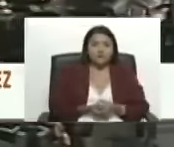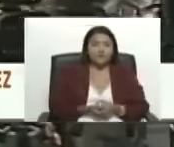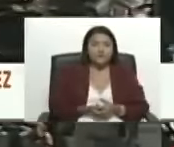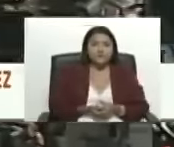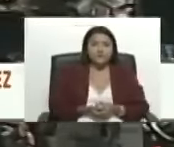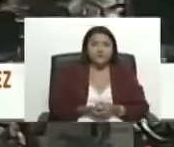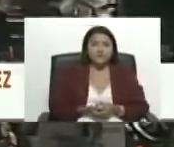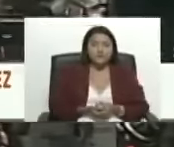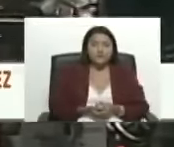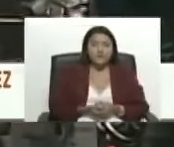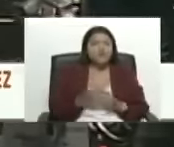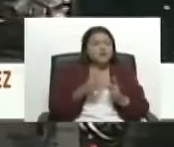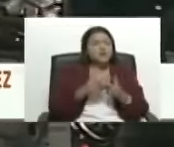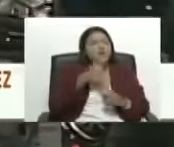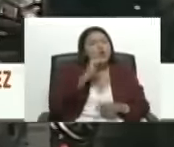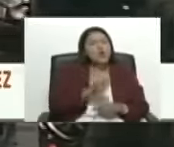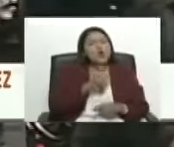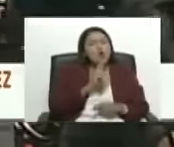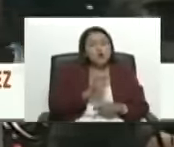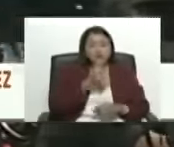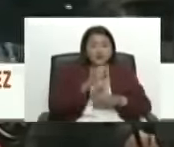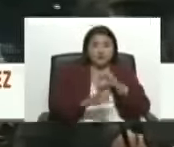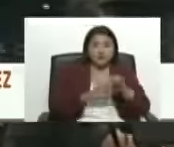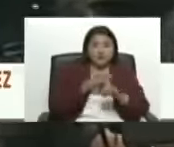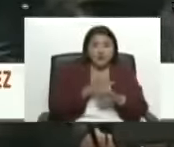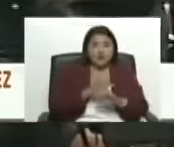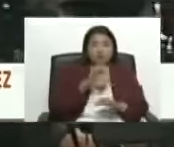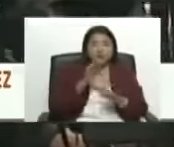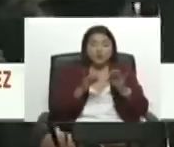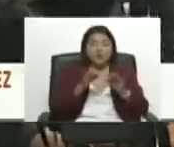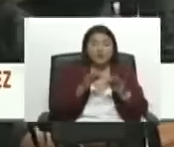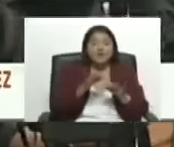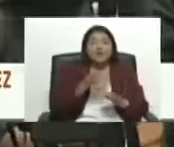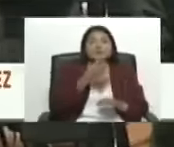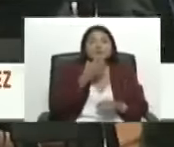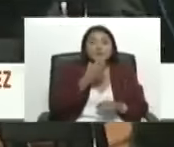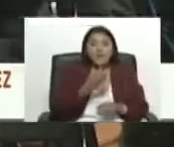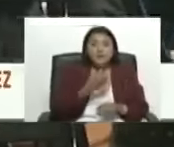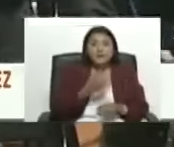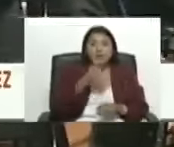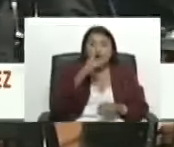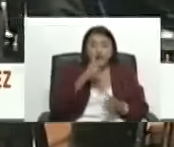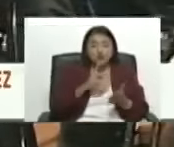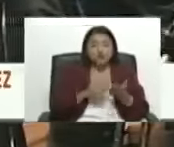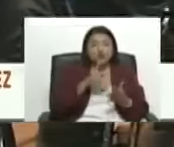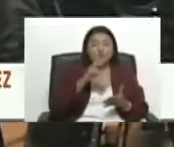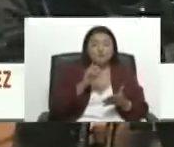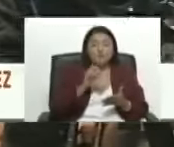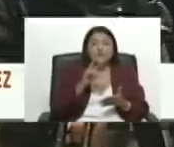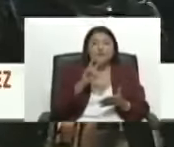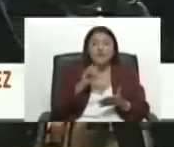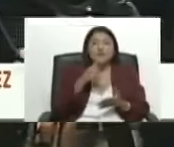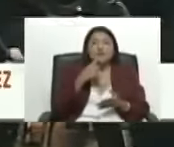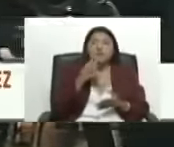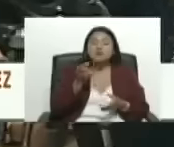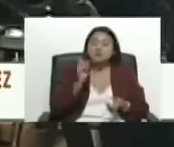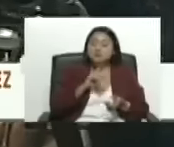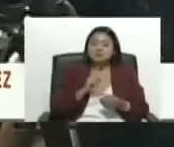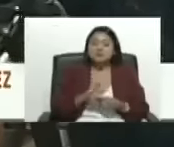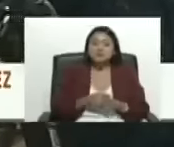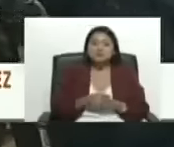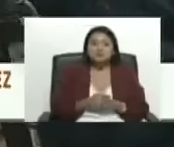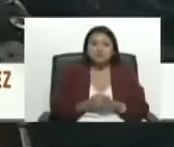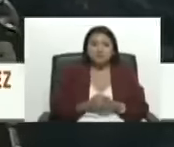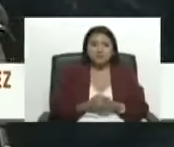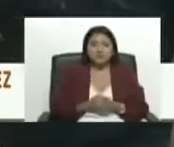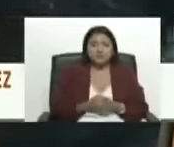porque en la Corte, en su sentencia del diciembre del año 2020, ellos dicen que van a conocer del laudo